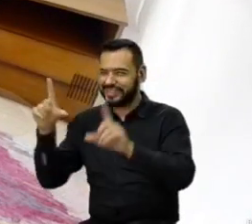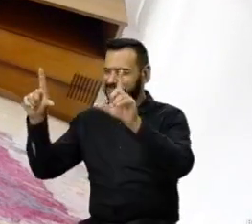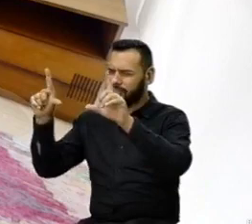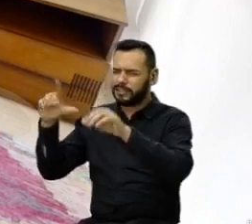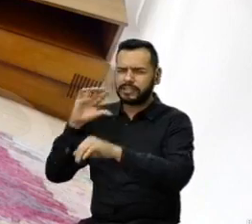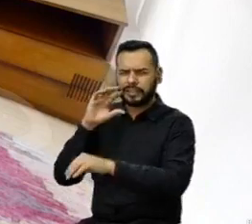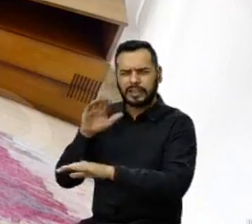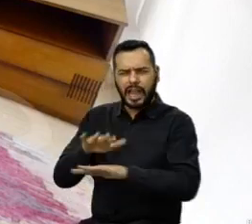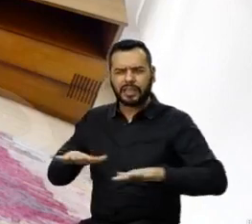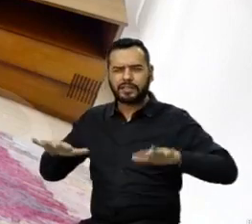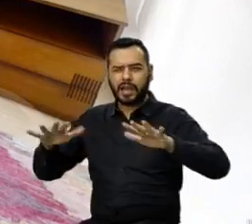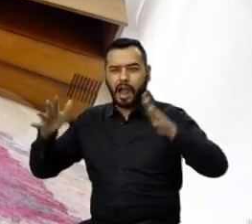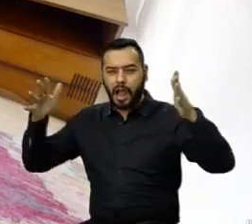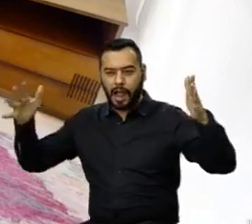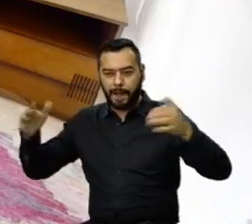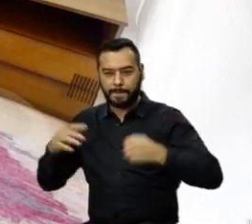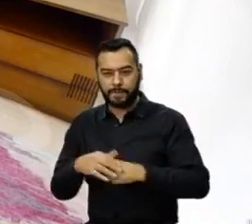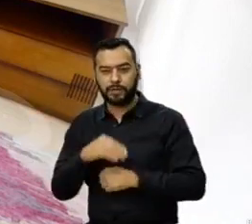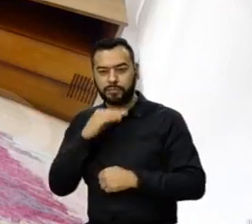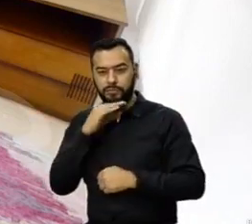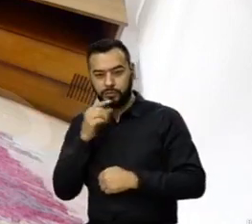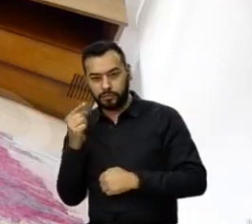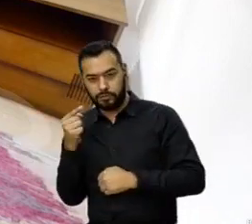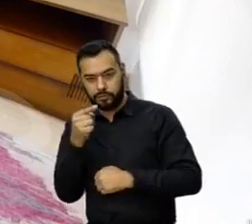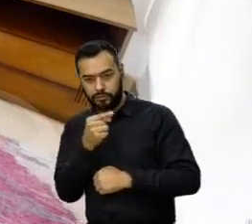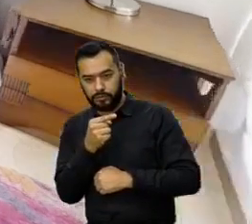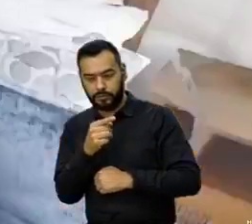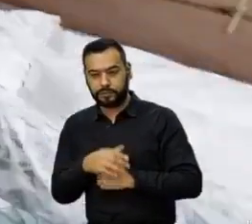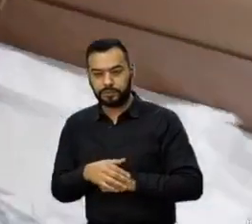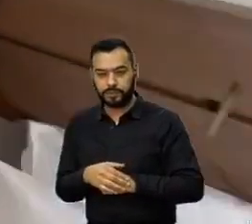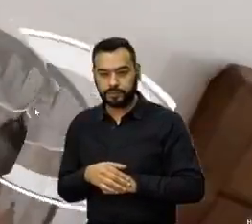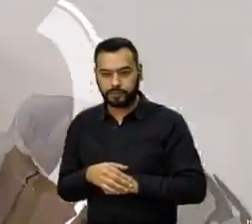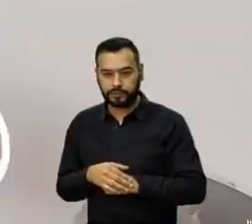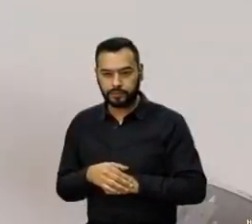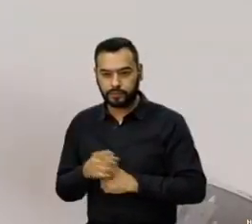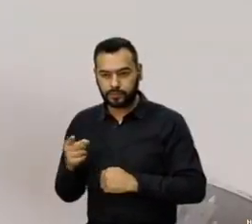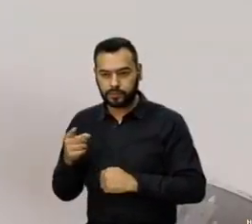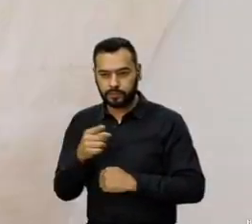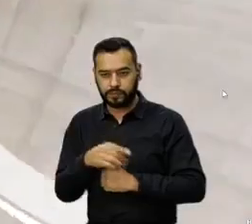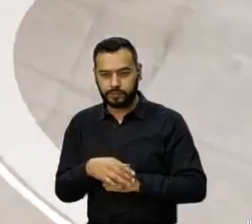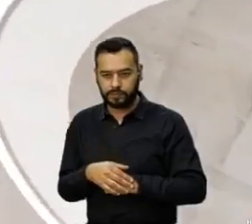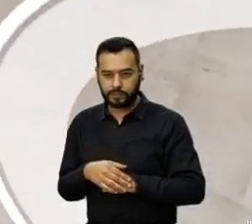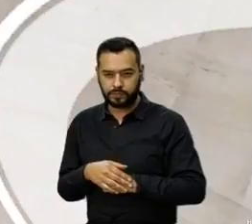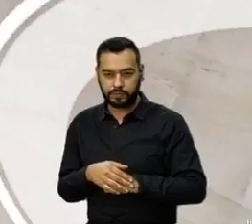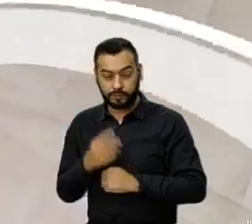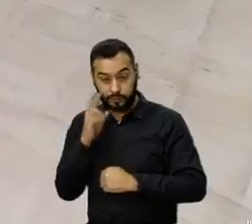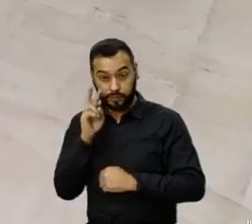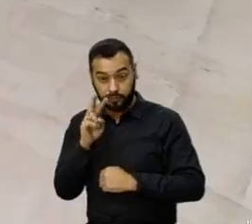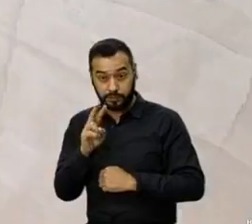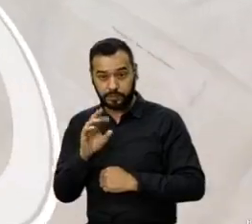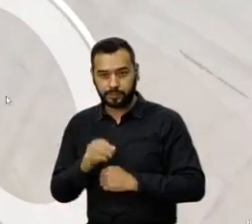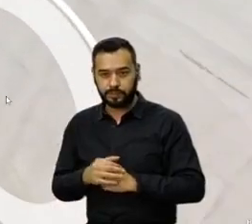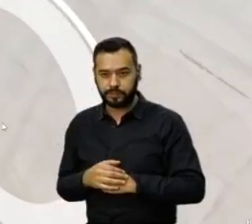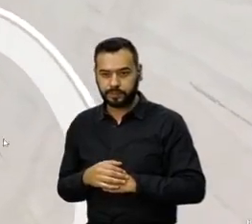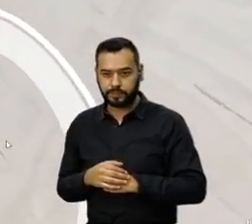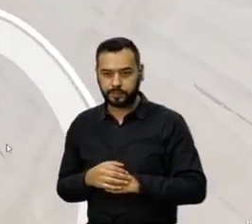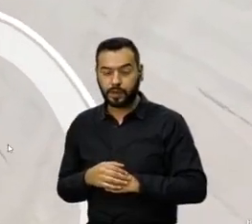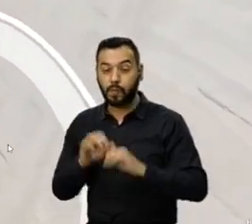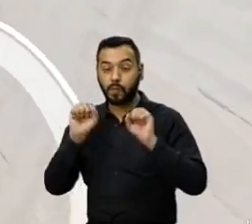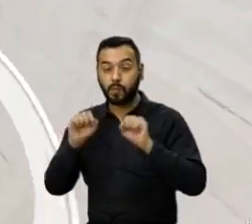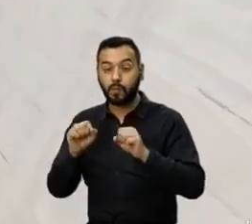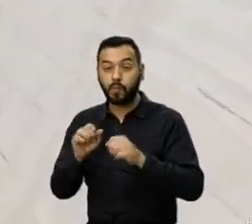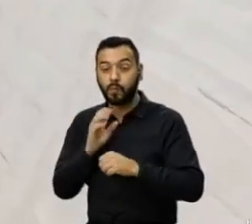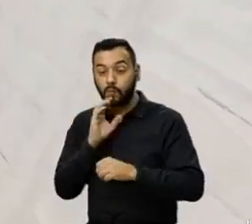muy amplio y tenemos el disponible en esta habitación hacia un costado lo vamos a poder ver en un momento que